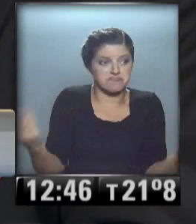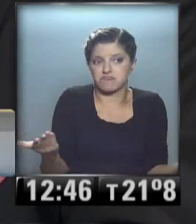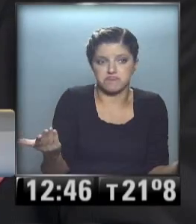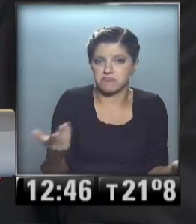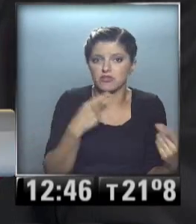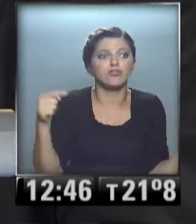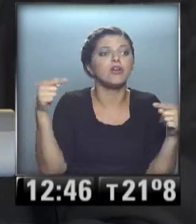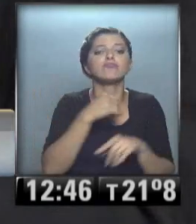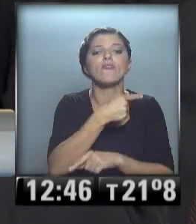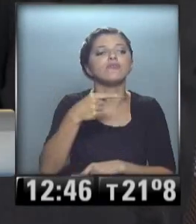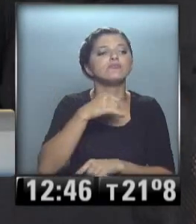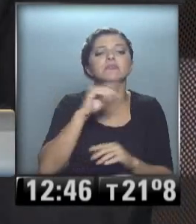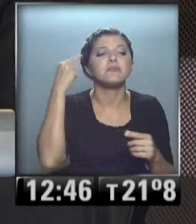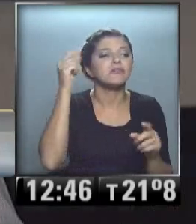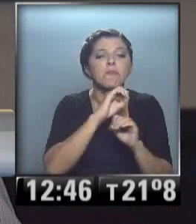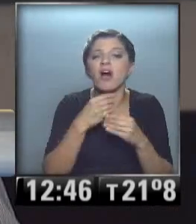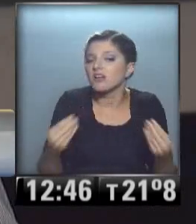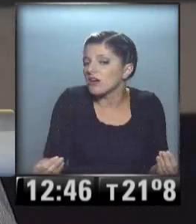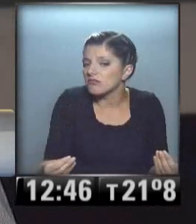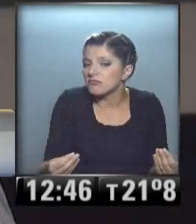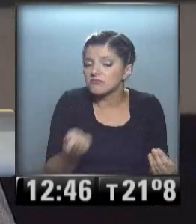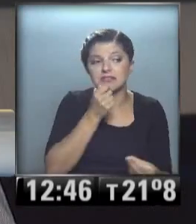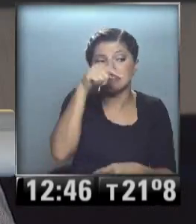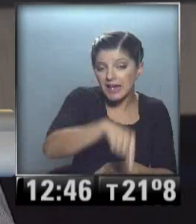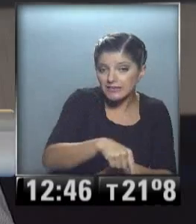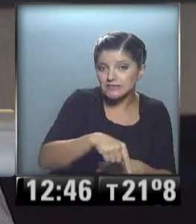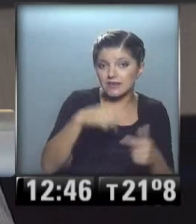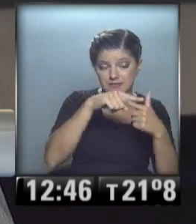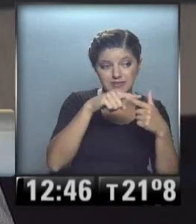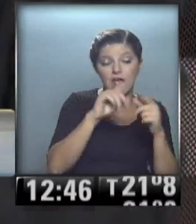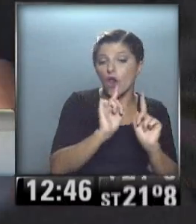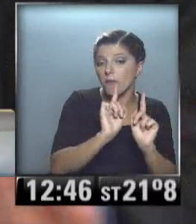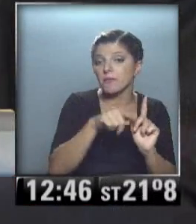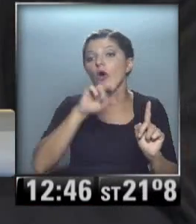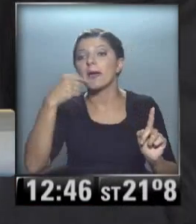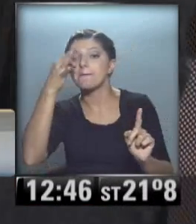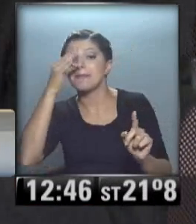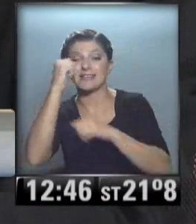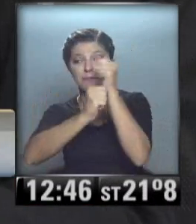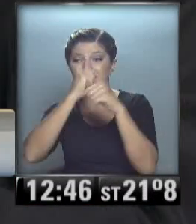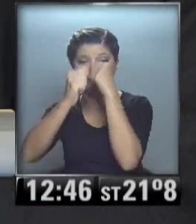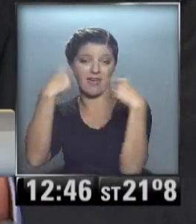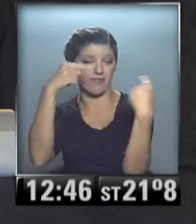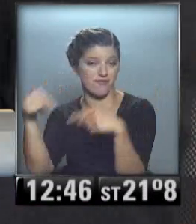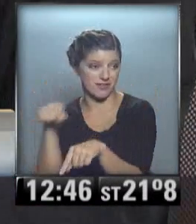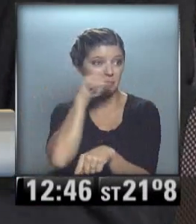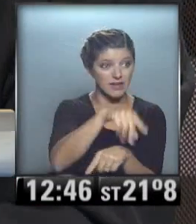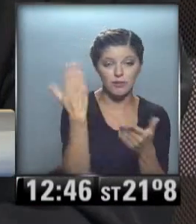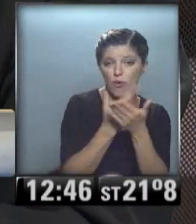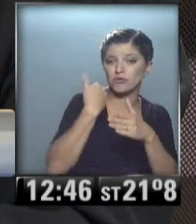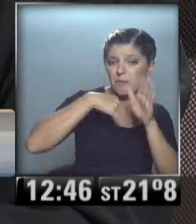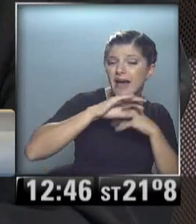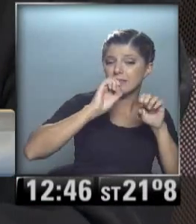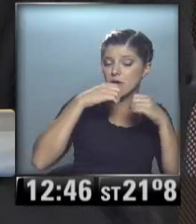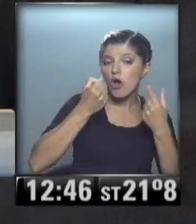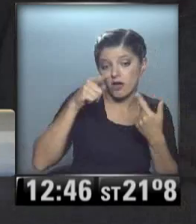¿qué es lo negativo? Decían, si este monopolio reemplaza a 20 empresas, pero produce más que esas empresas de forma más eficiente, esto es un beneficio